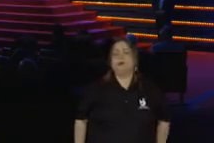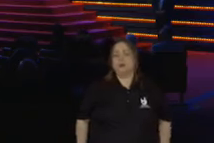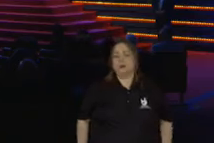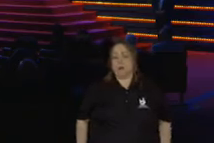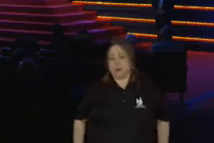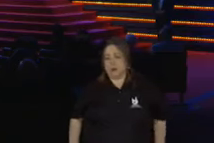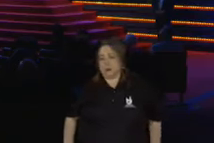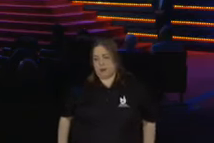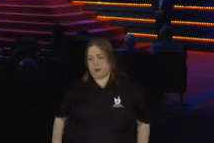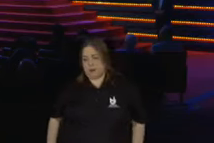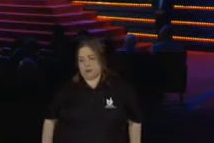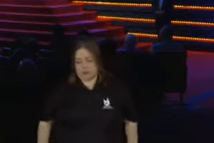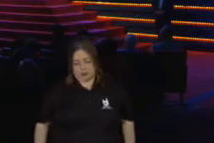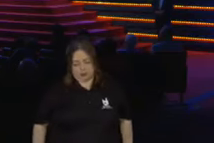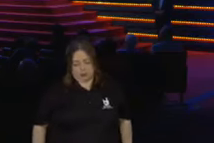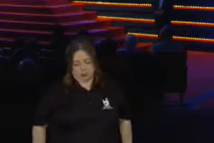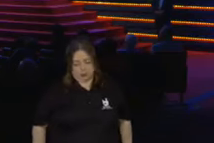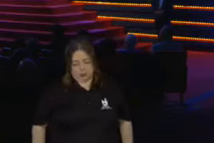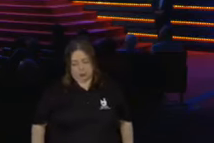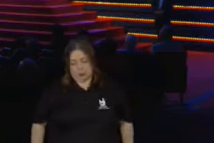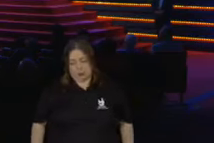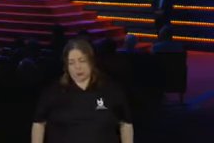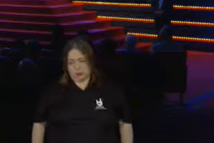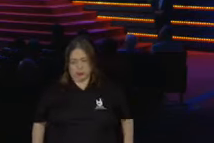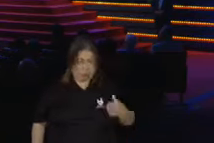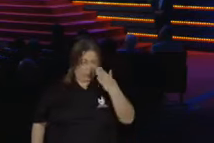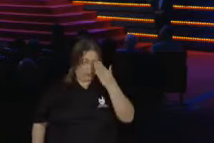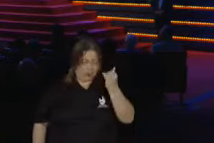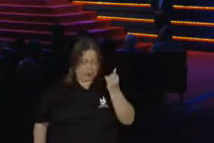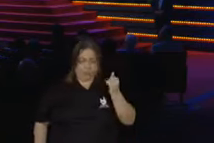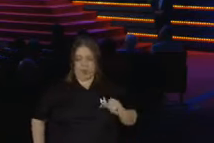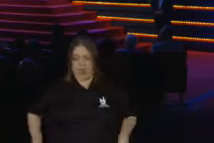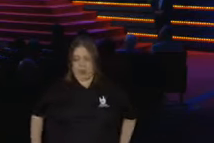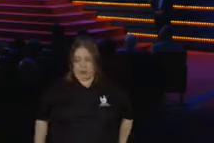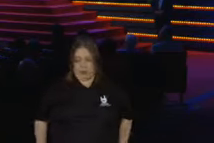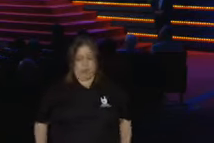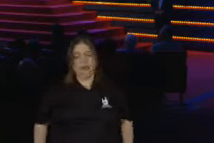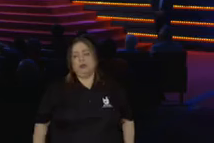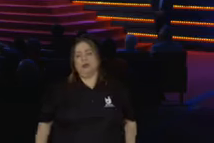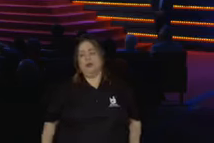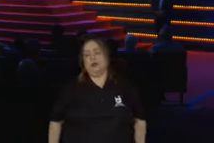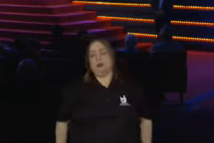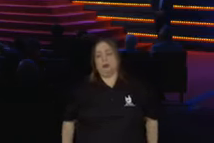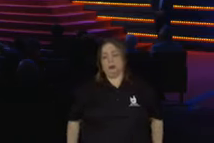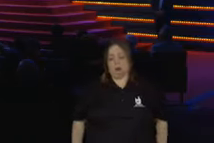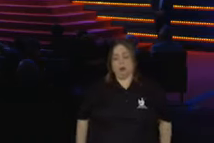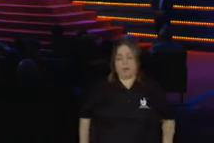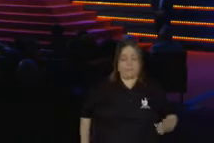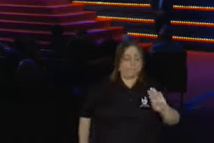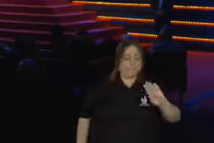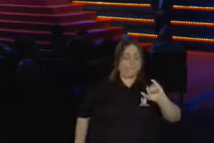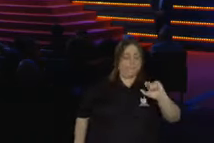de, se me fue el nombre ahora, de Spotify o Billboards.